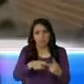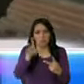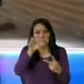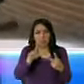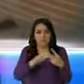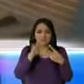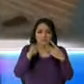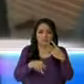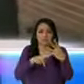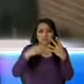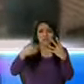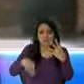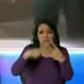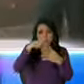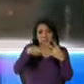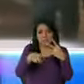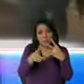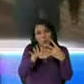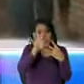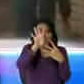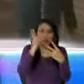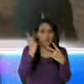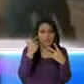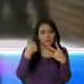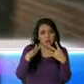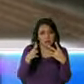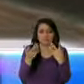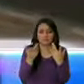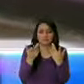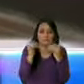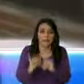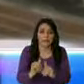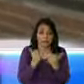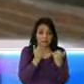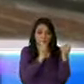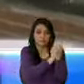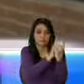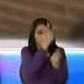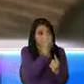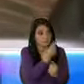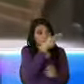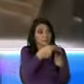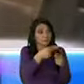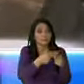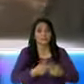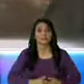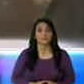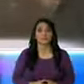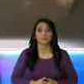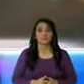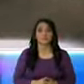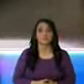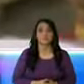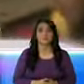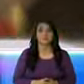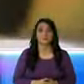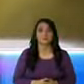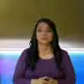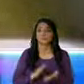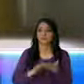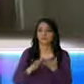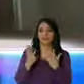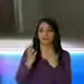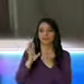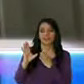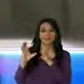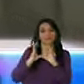del Consejo Nacional Electoral, así que vamos a conversar con alguna de las personas. Buenos días, tu nombre, por favor. Bueno, vemos que no ha querido conversar